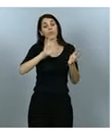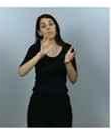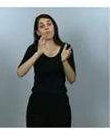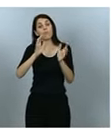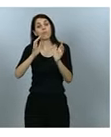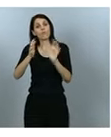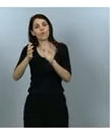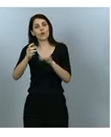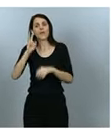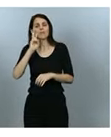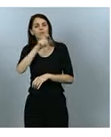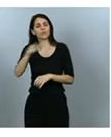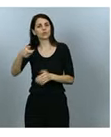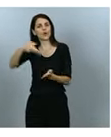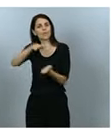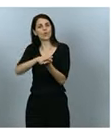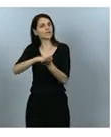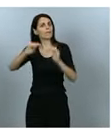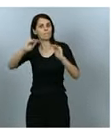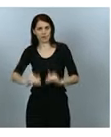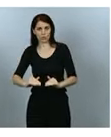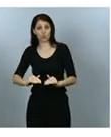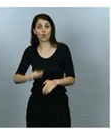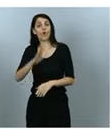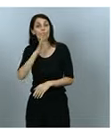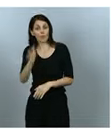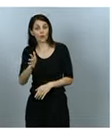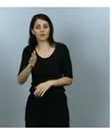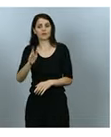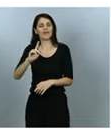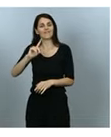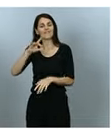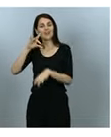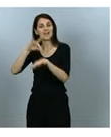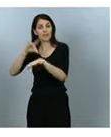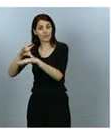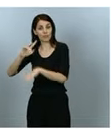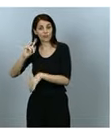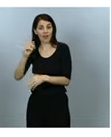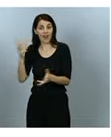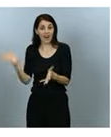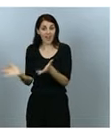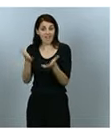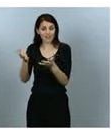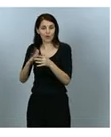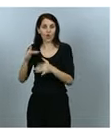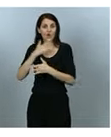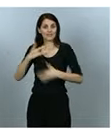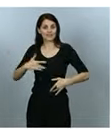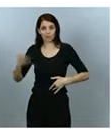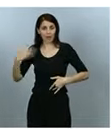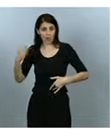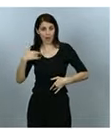porque detectamos muchos más casos leves o asintomáticos y muchos más casos con cuadros